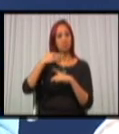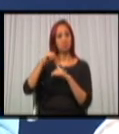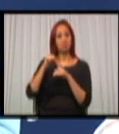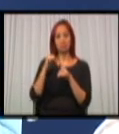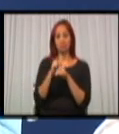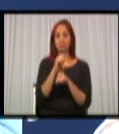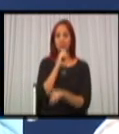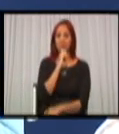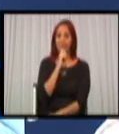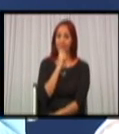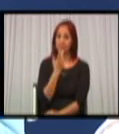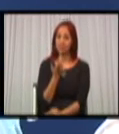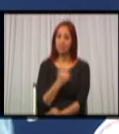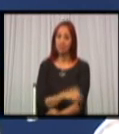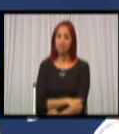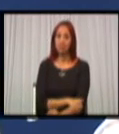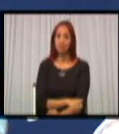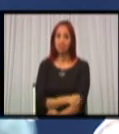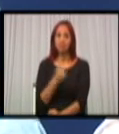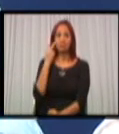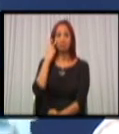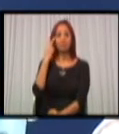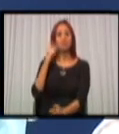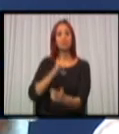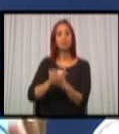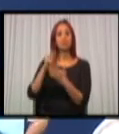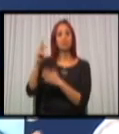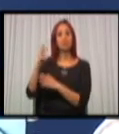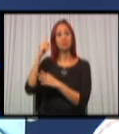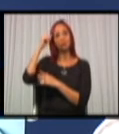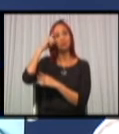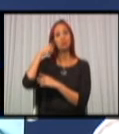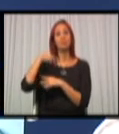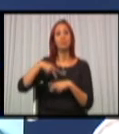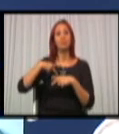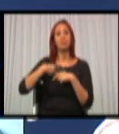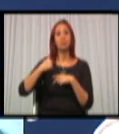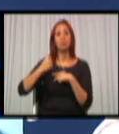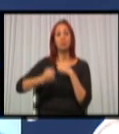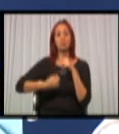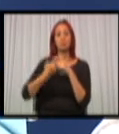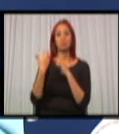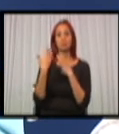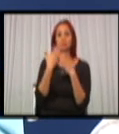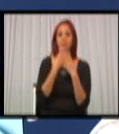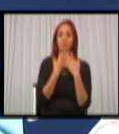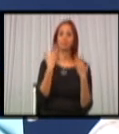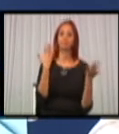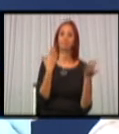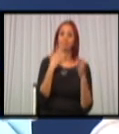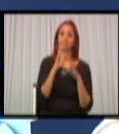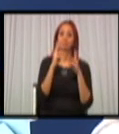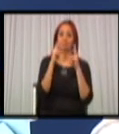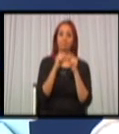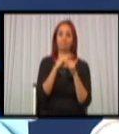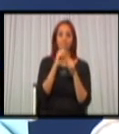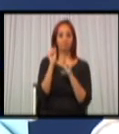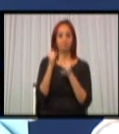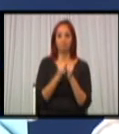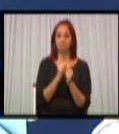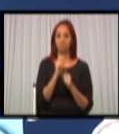difícil. Hemos visto un San Mateo que ha venido poco a poco despegando. Bueno, con el presupuesto municipal, no.